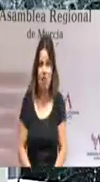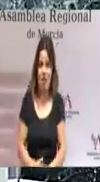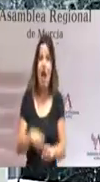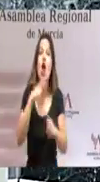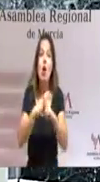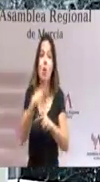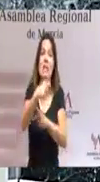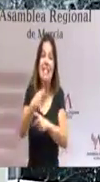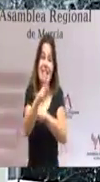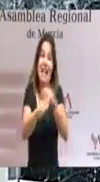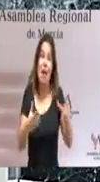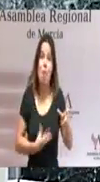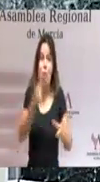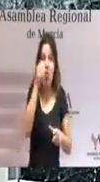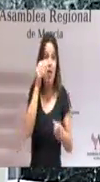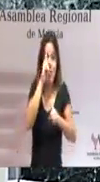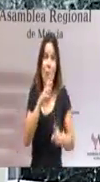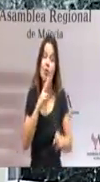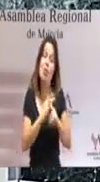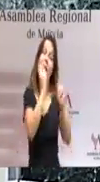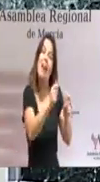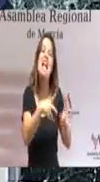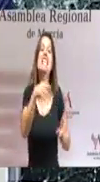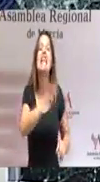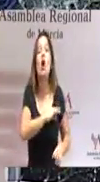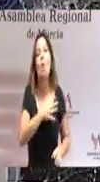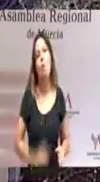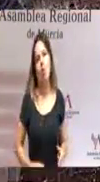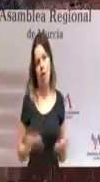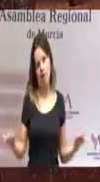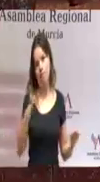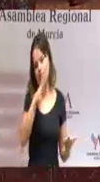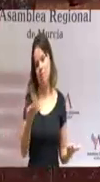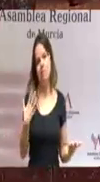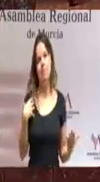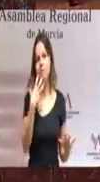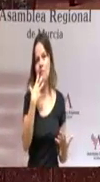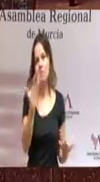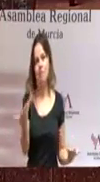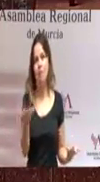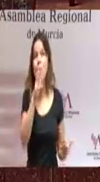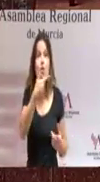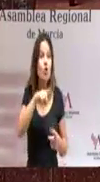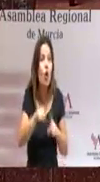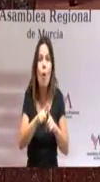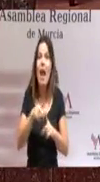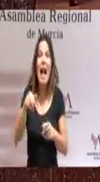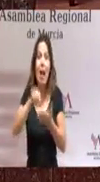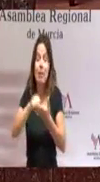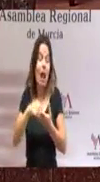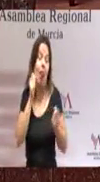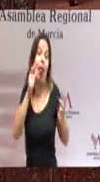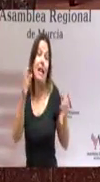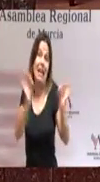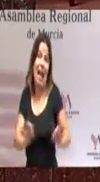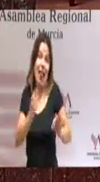no sabe cómo se llama el presidente de todos los murcianos y le dice señor de Murcia. Así nos va. No tenemos ningún peso en la capital, como no lo